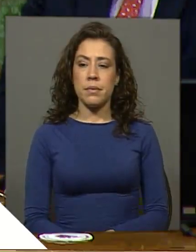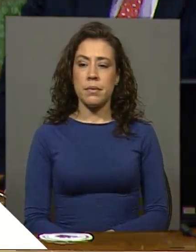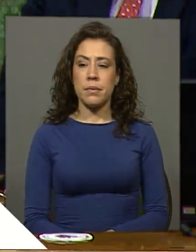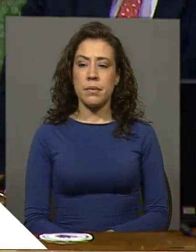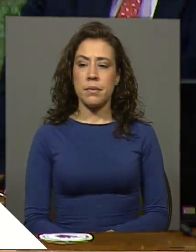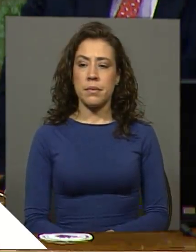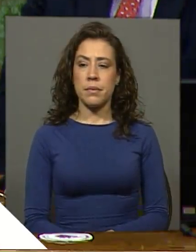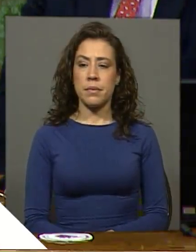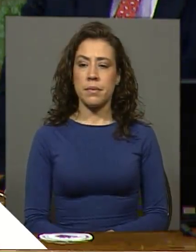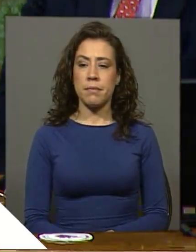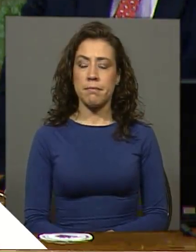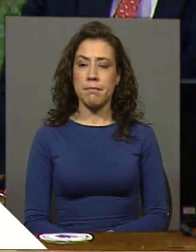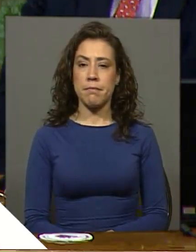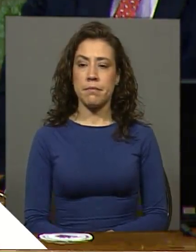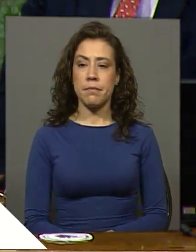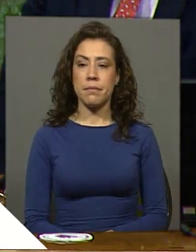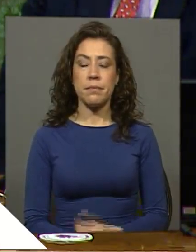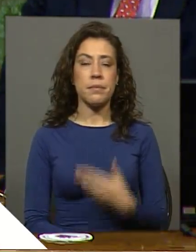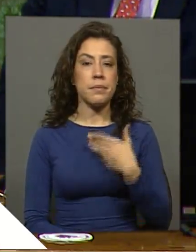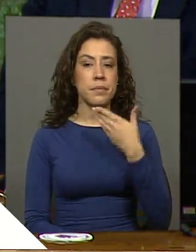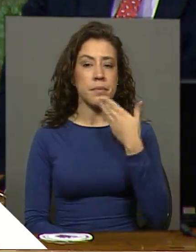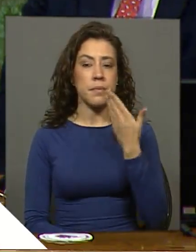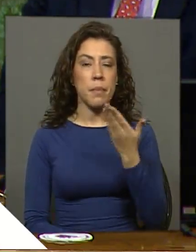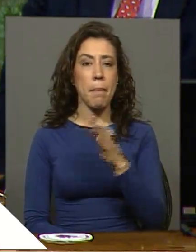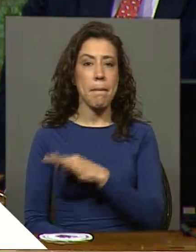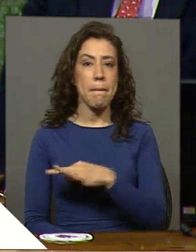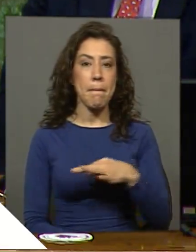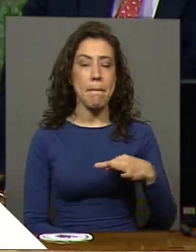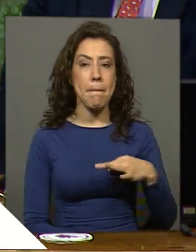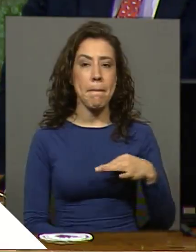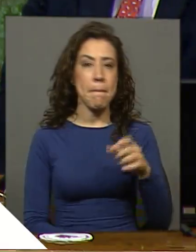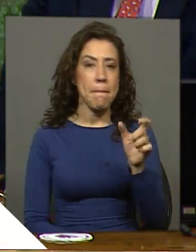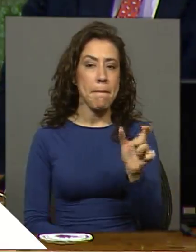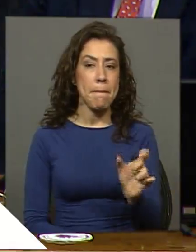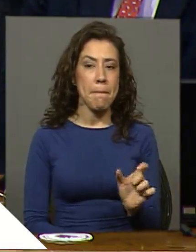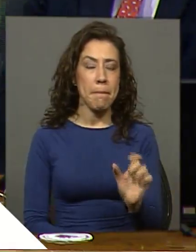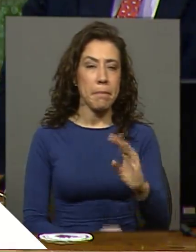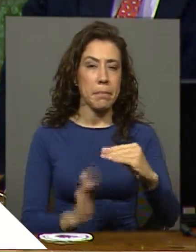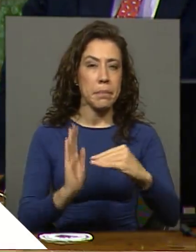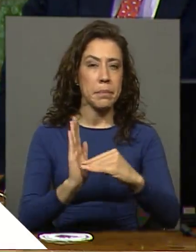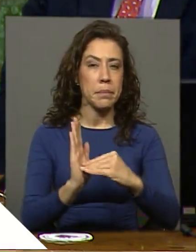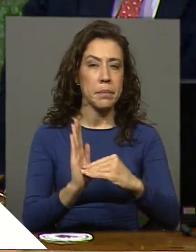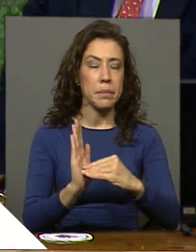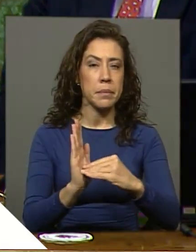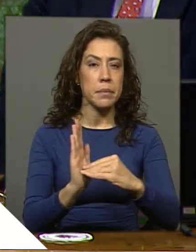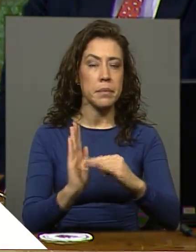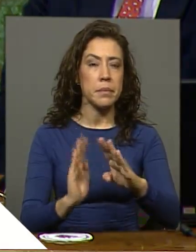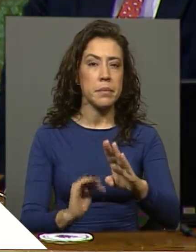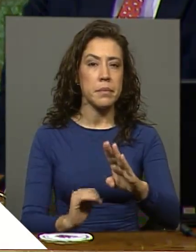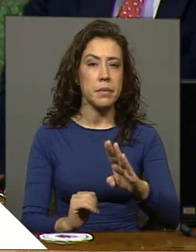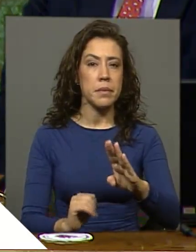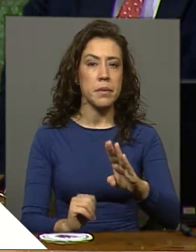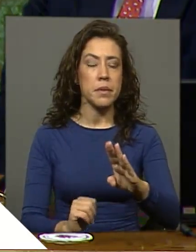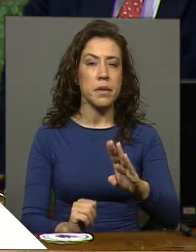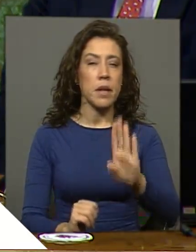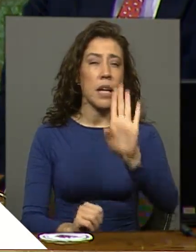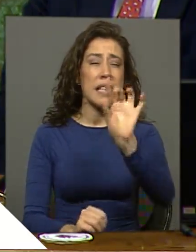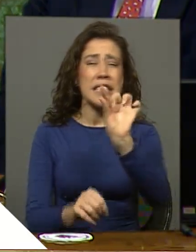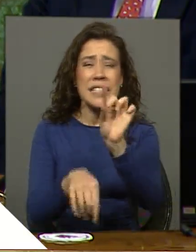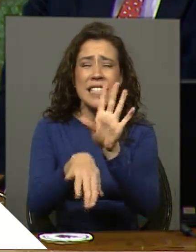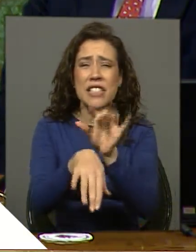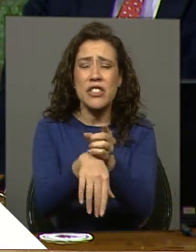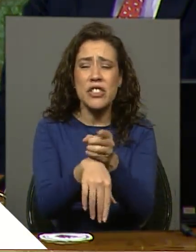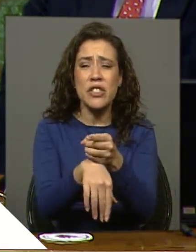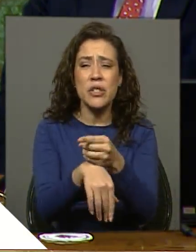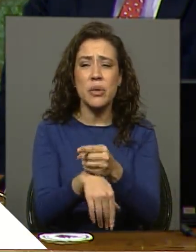Gracias diputado me ha pedido la palabra el ministro pero diputado es para él precisamente presidente señor ministro en cinco segundos